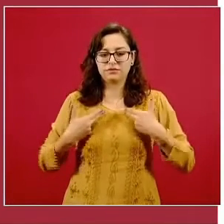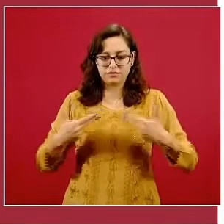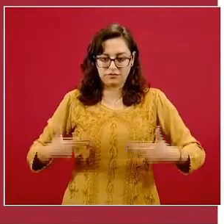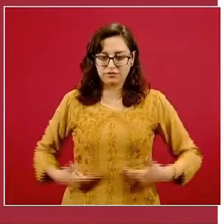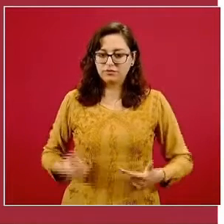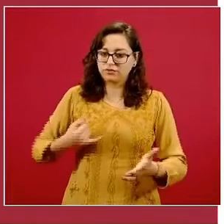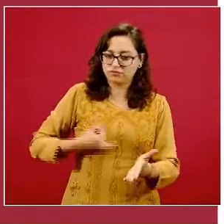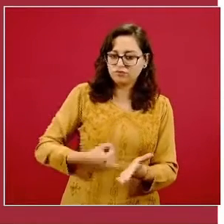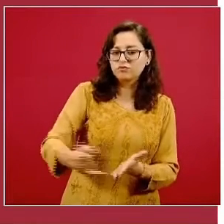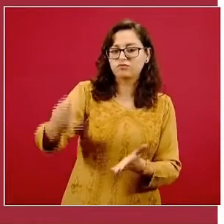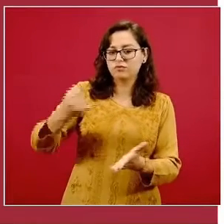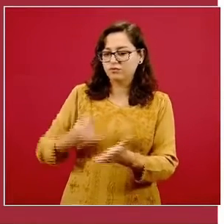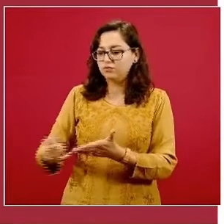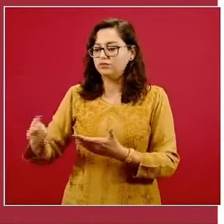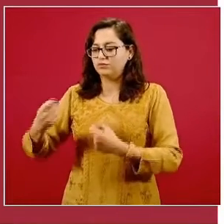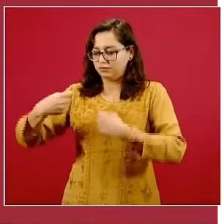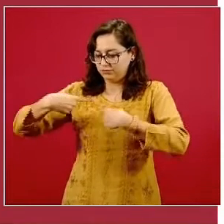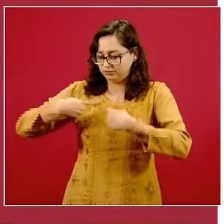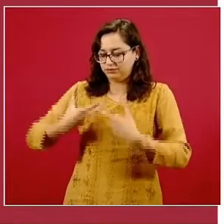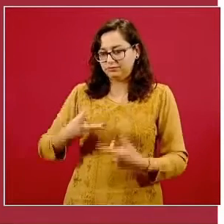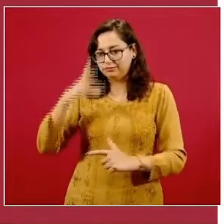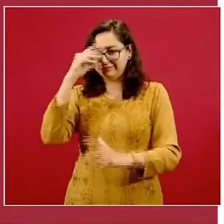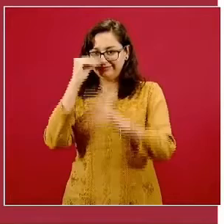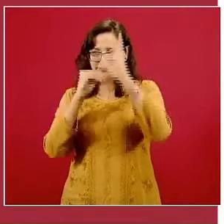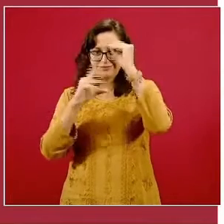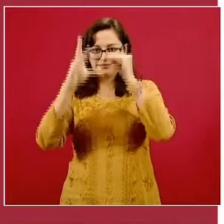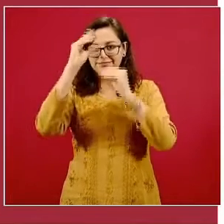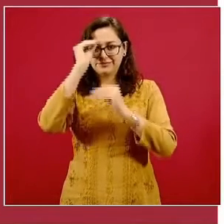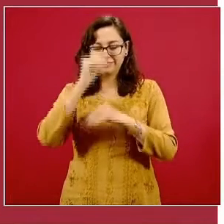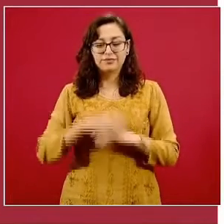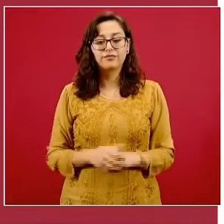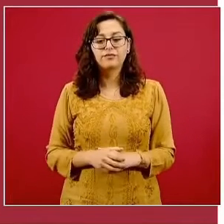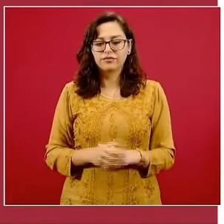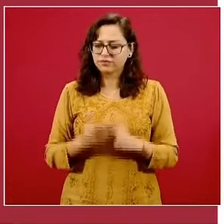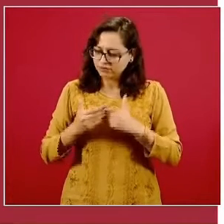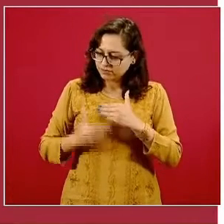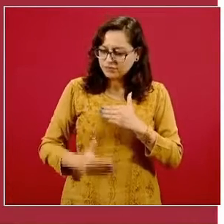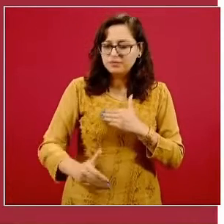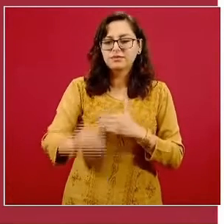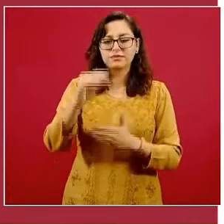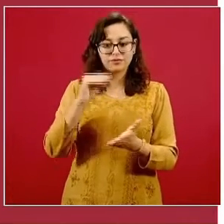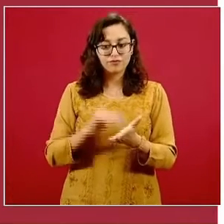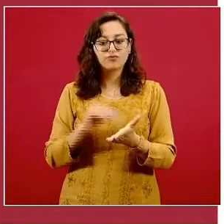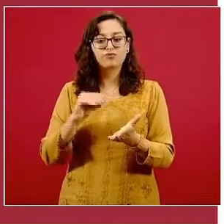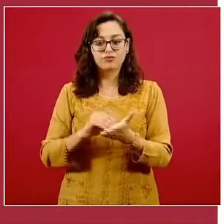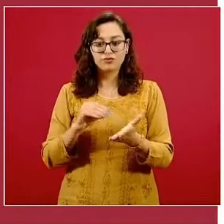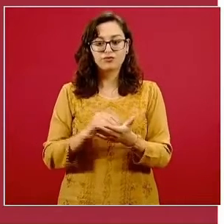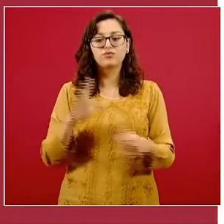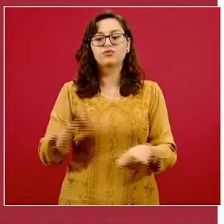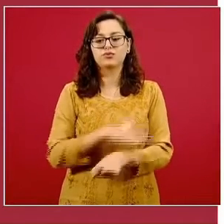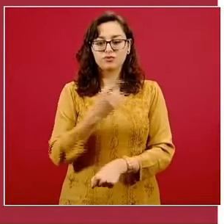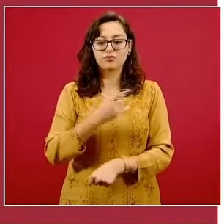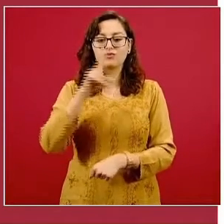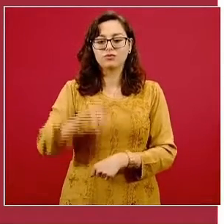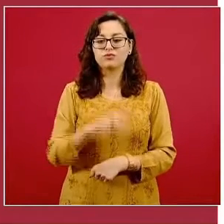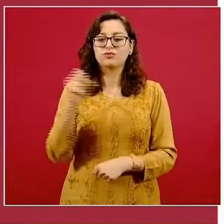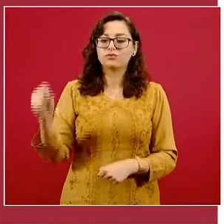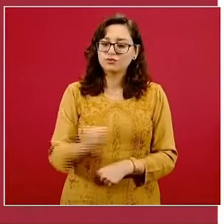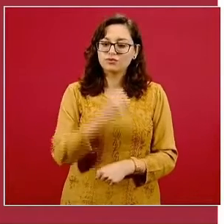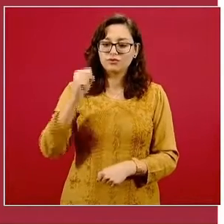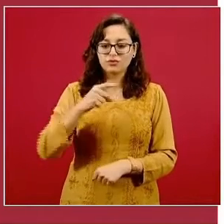humanos también se cultivaron. Y diría yo, nos seguimos cultivando porque afortunadamente para